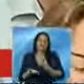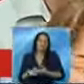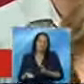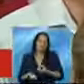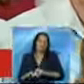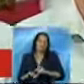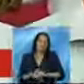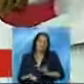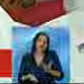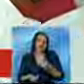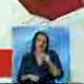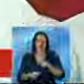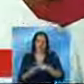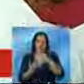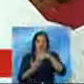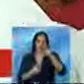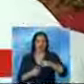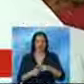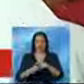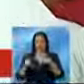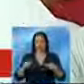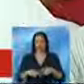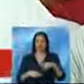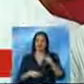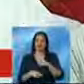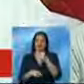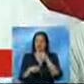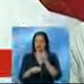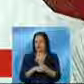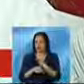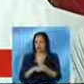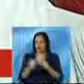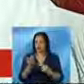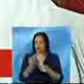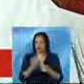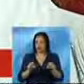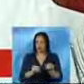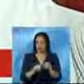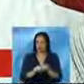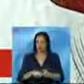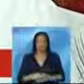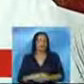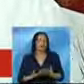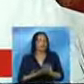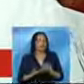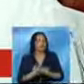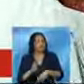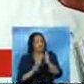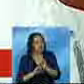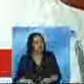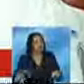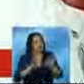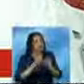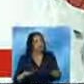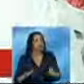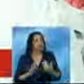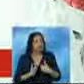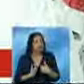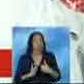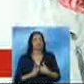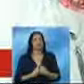¿cuánto puede costar este proyecto en La Libertad, este del Instituto Tecnológico de Calzado? Mire, lo importante es tener